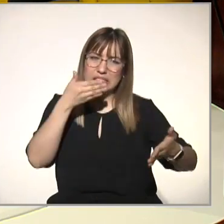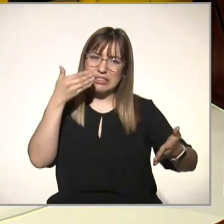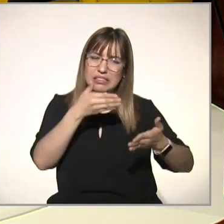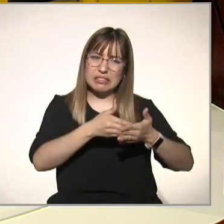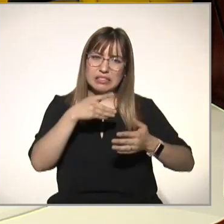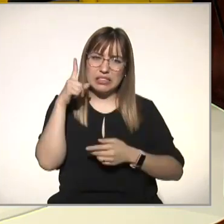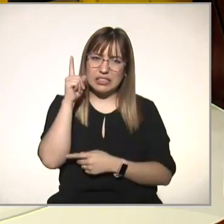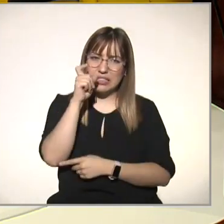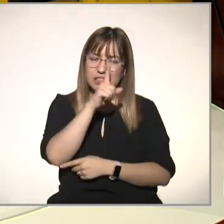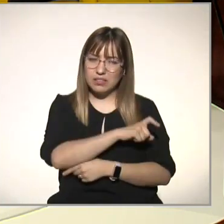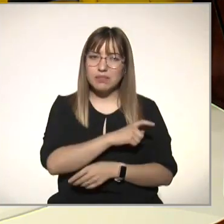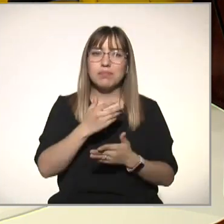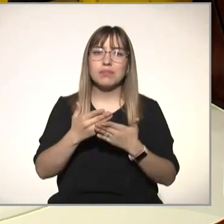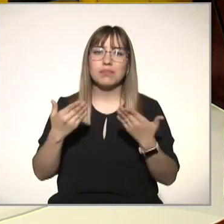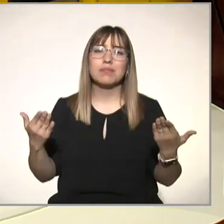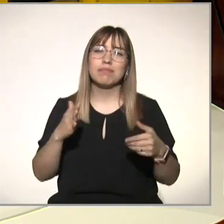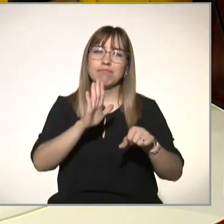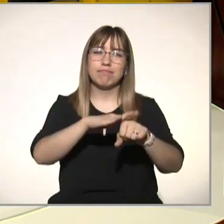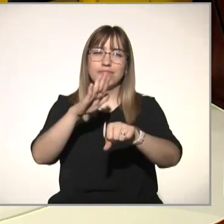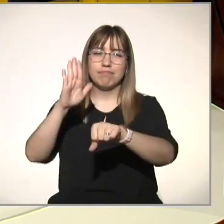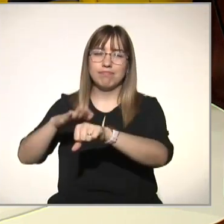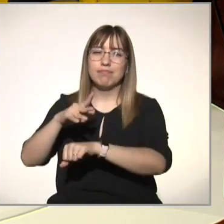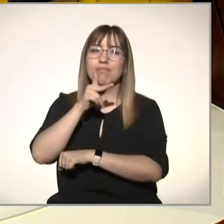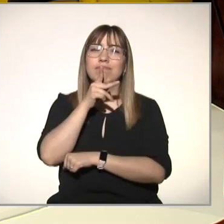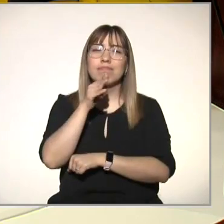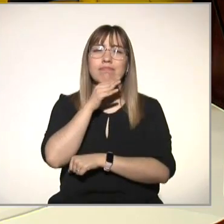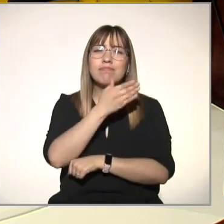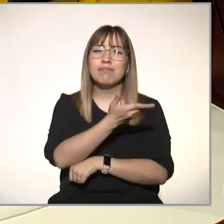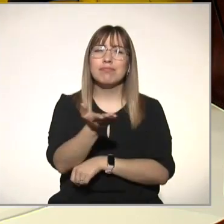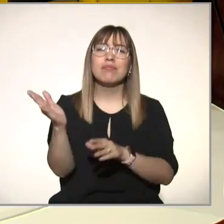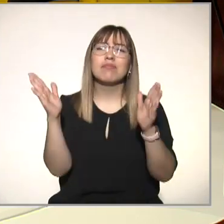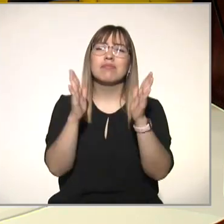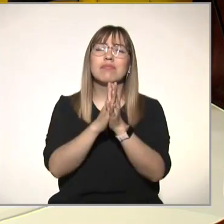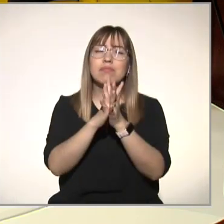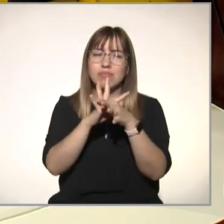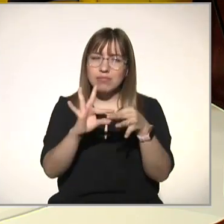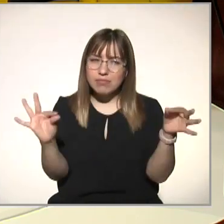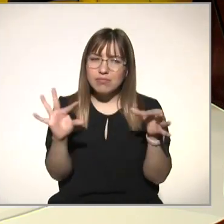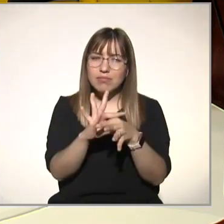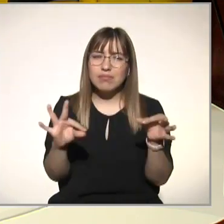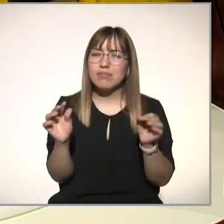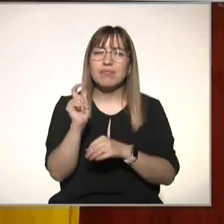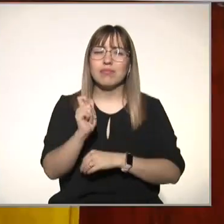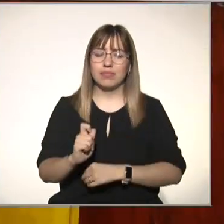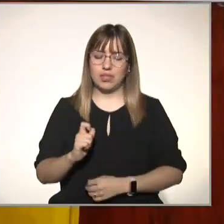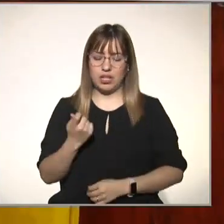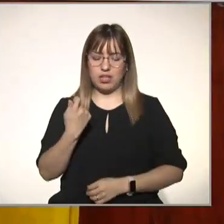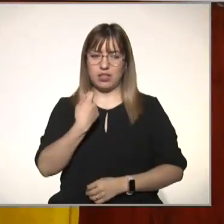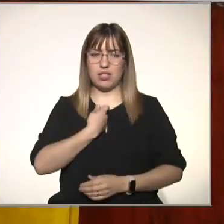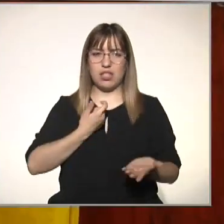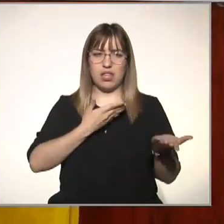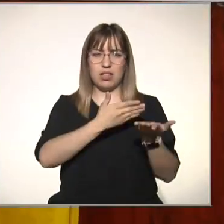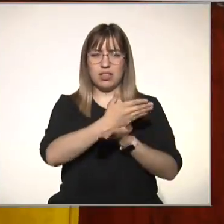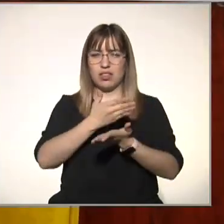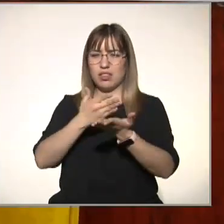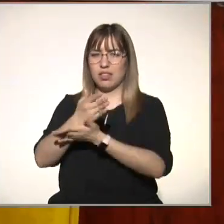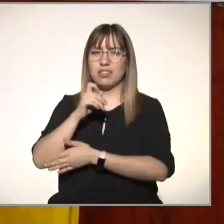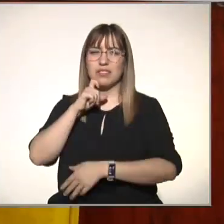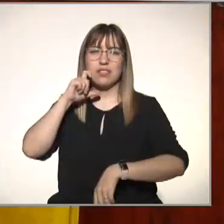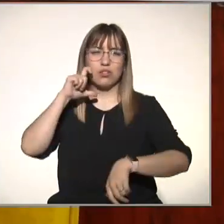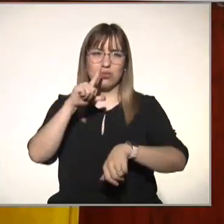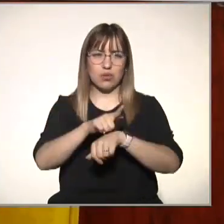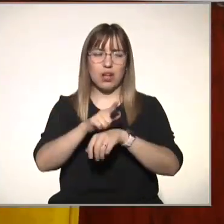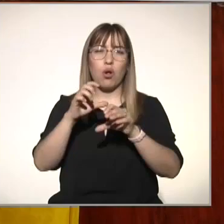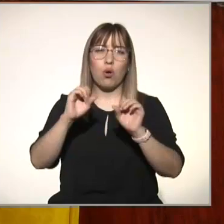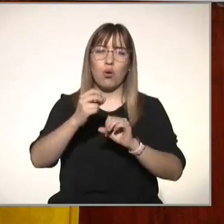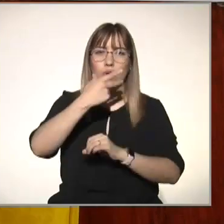este caso, por eso quiero que a todas las mamás y papás que nos están viendo, que nos expliques a qué nos referimos al hablar de la identidad sexual, al hablar de la identidad de